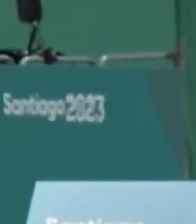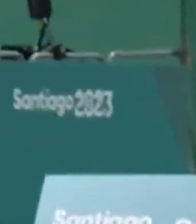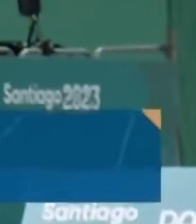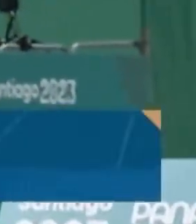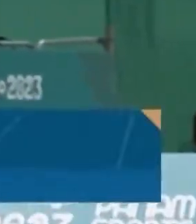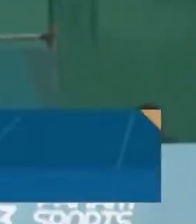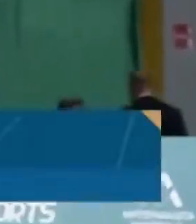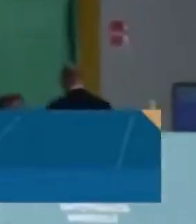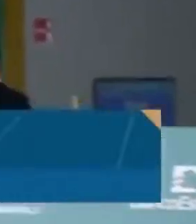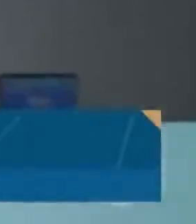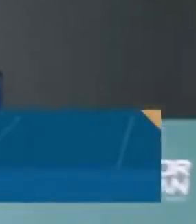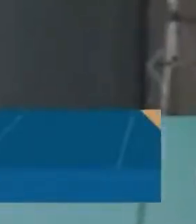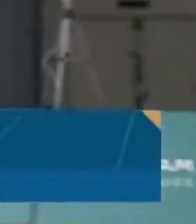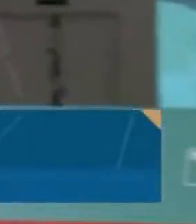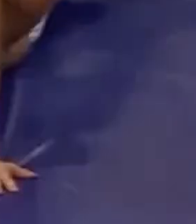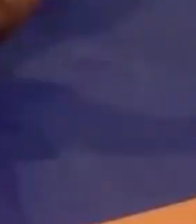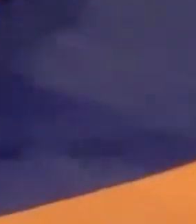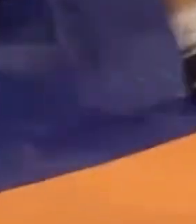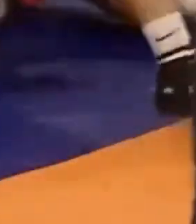de oro para Cuba.